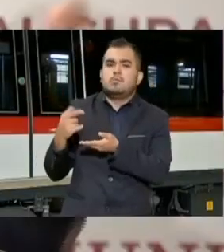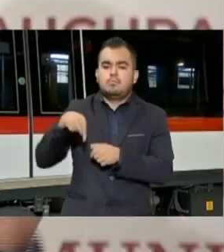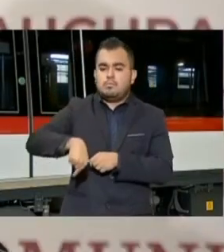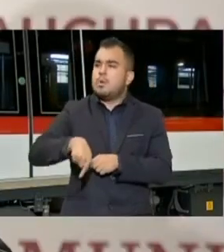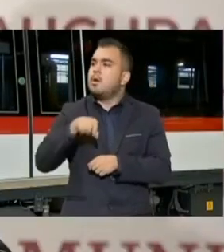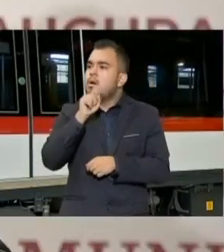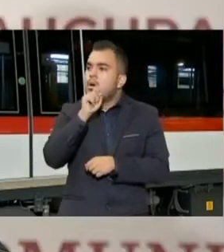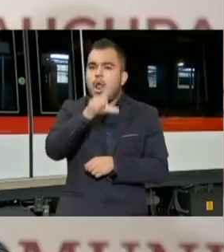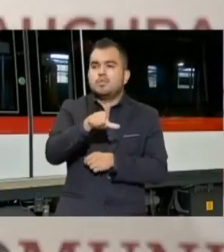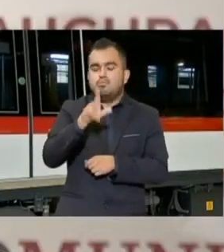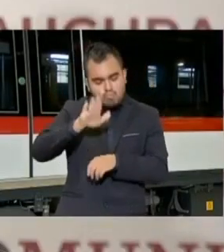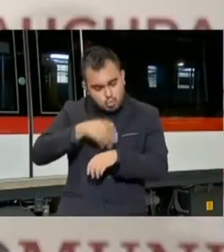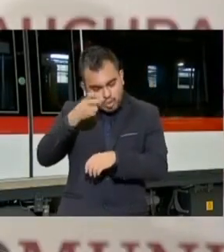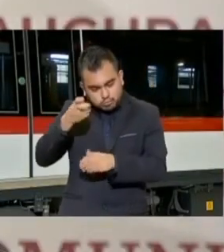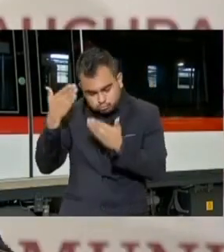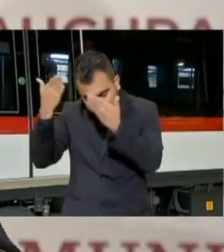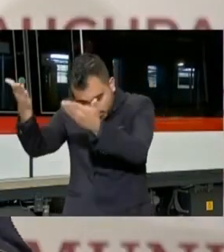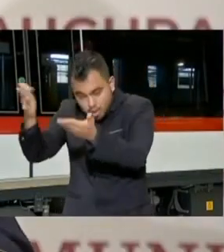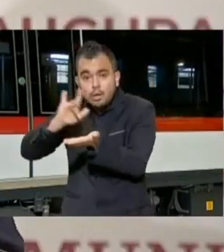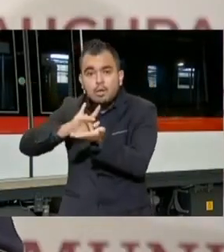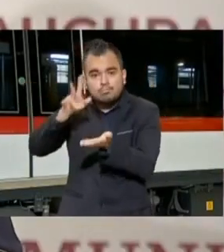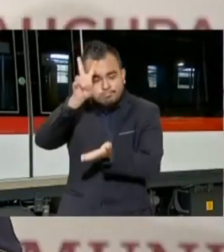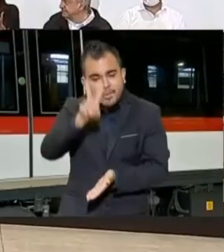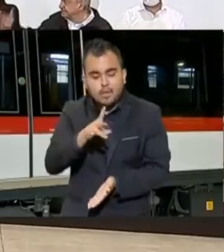y por eso se lo agradecemos, de verdad, de corazón.